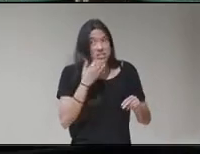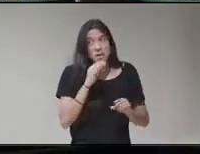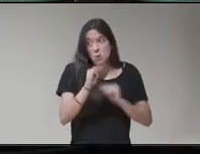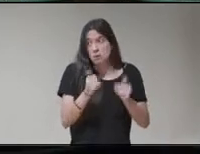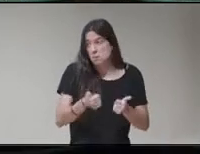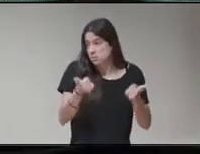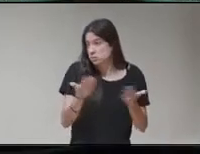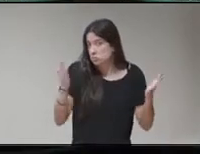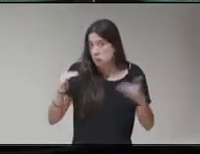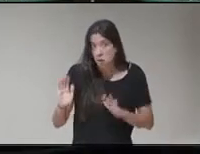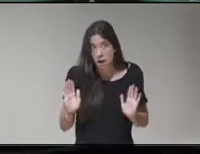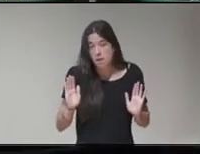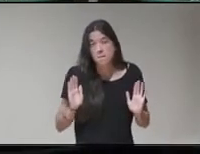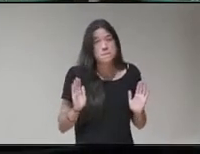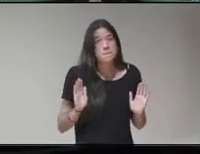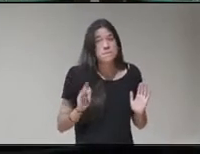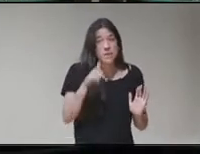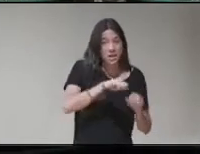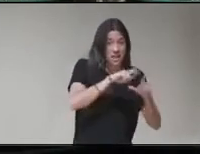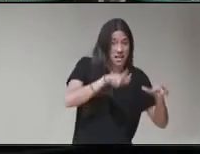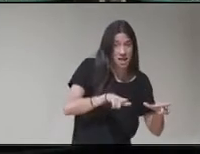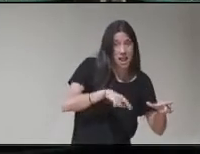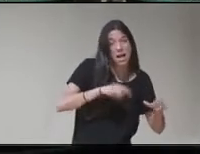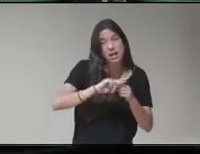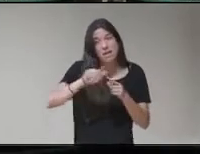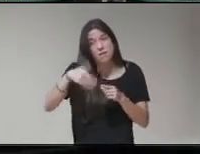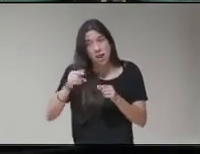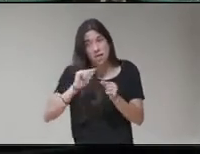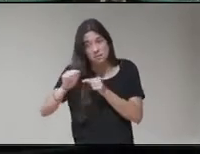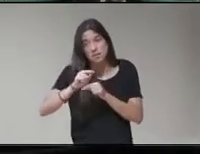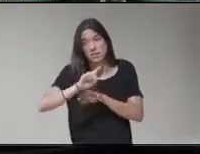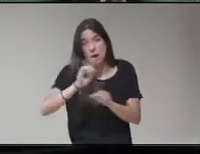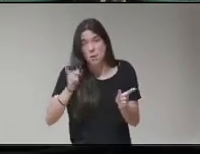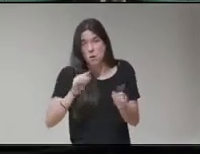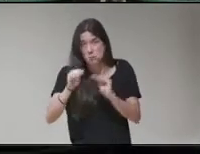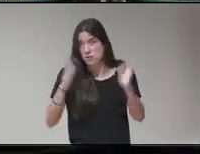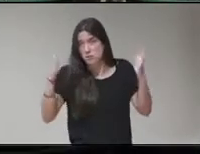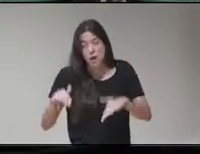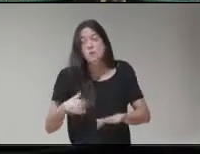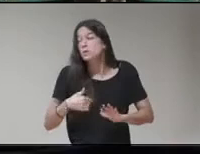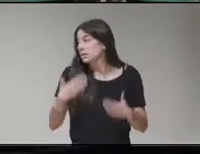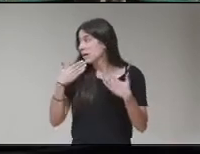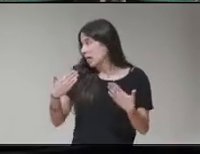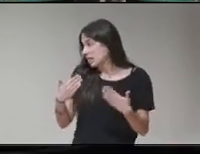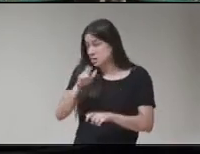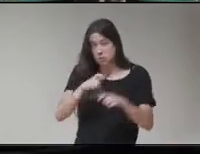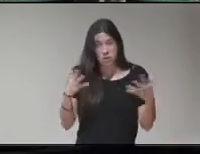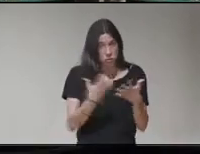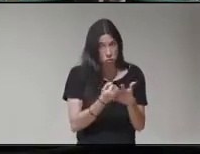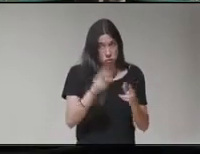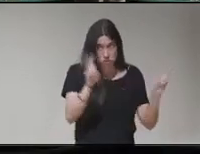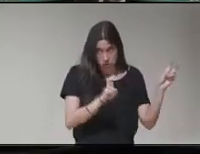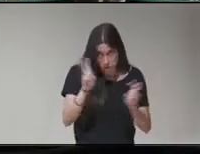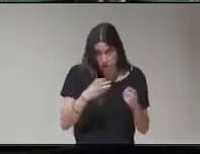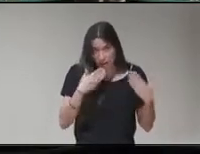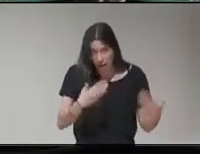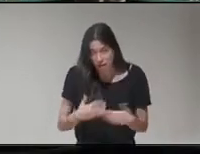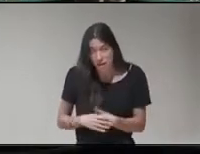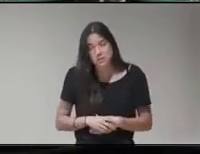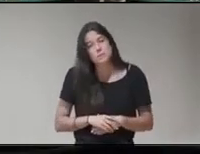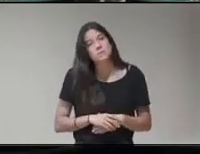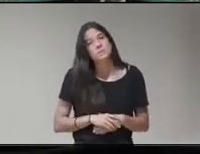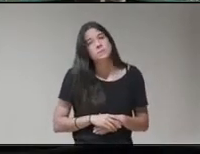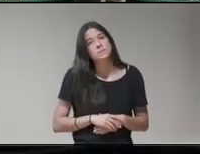preguntas ya ni dentro de la sala ni fuera de ella. Agradecer a todos los asistentes,